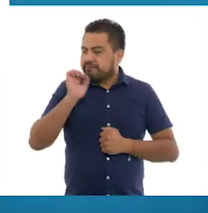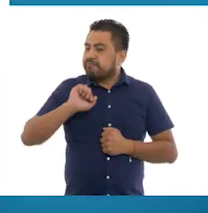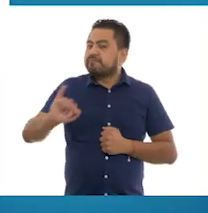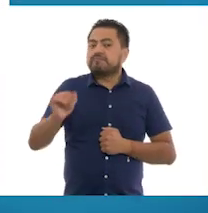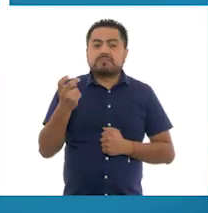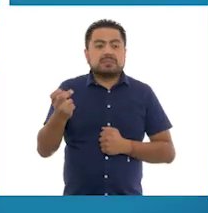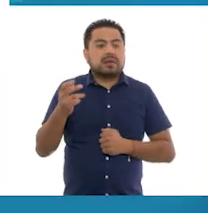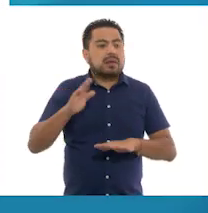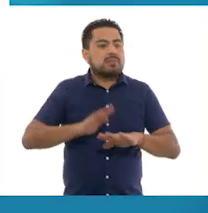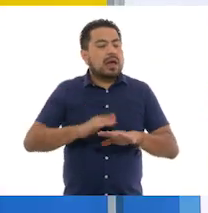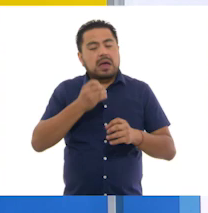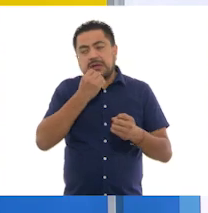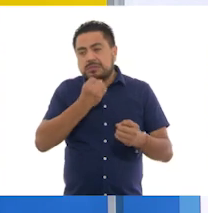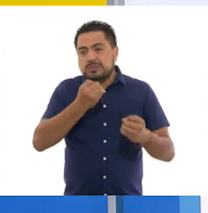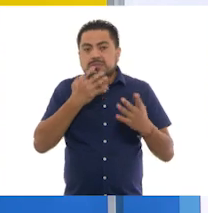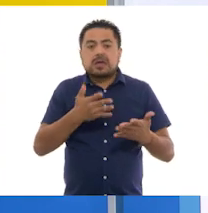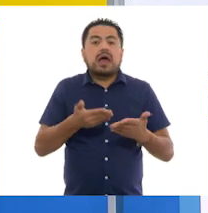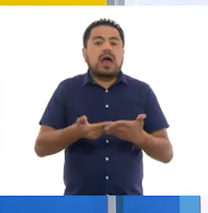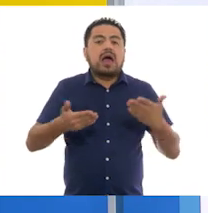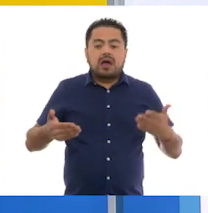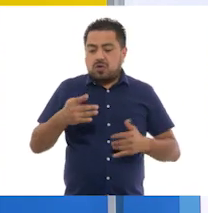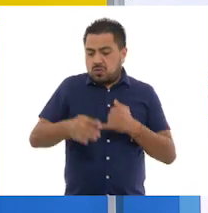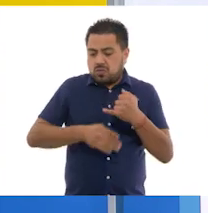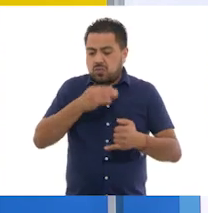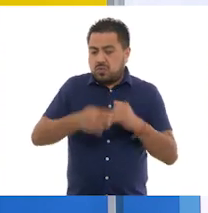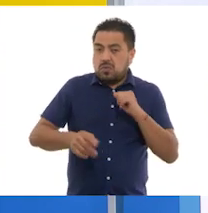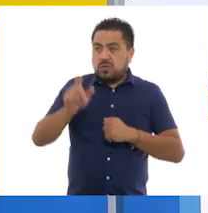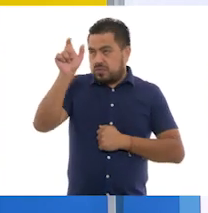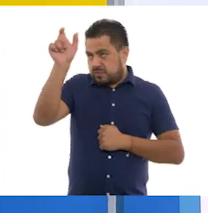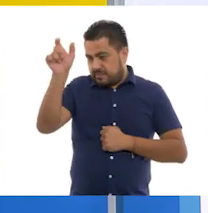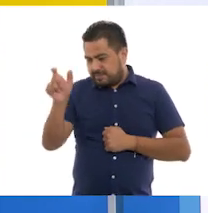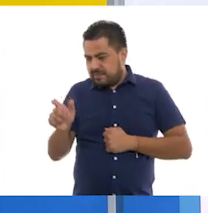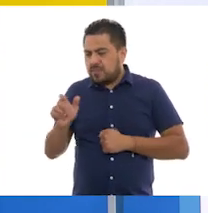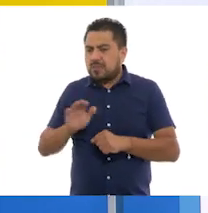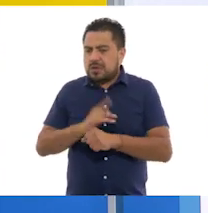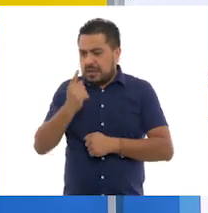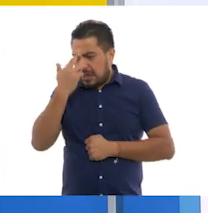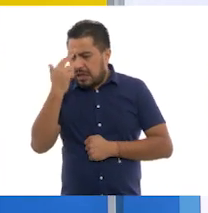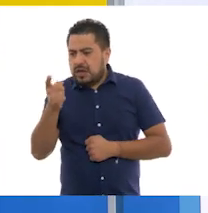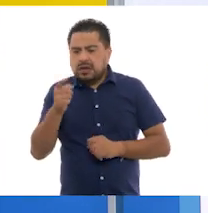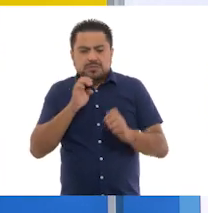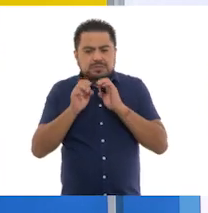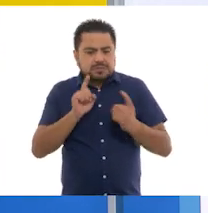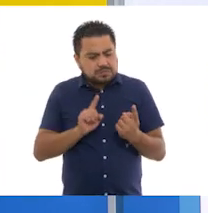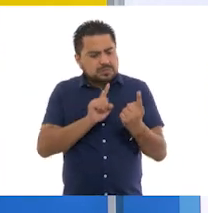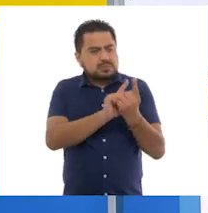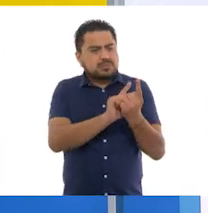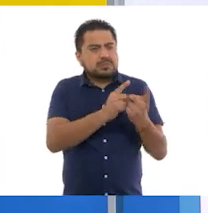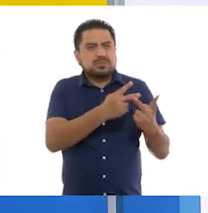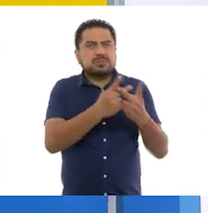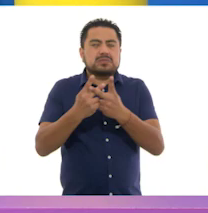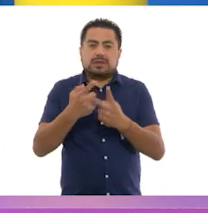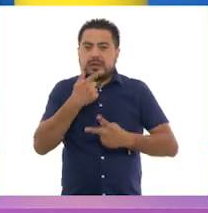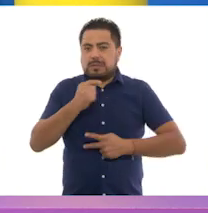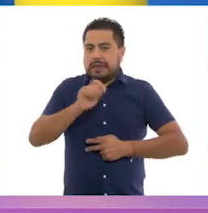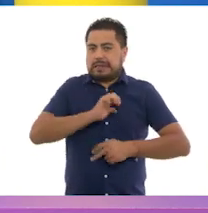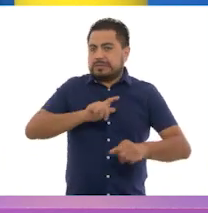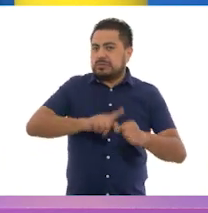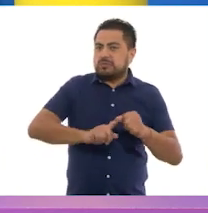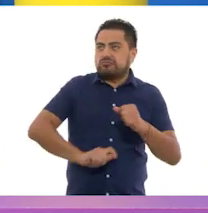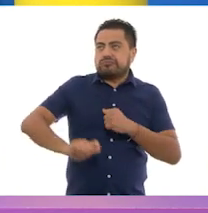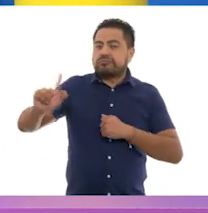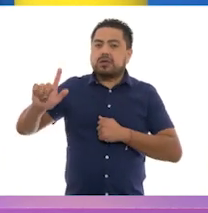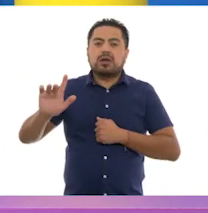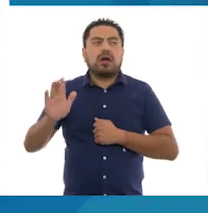sería fascinante. Y ahora veamos la última columna, Raulito. ¿Por qué razón entrevistarías a un astronauta? Porque, pues,